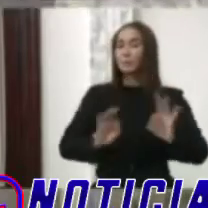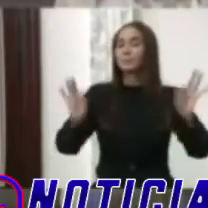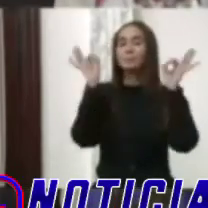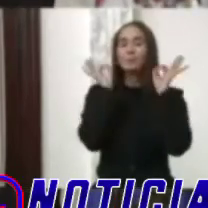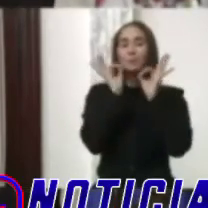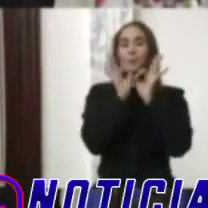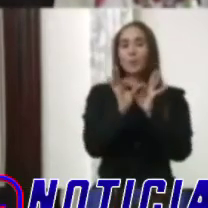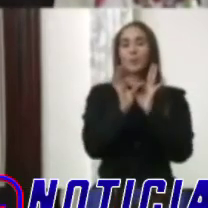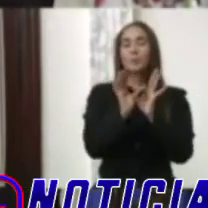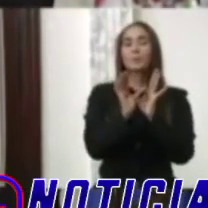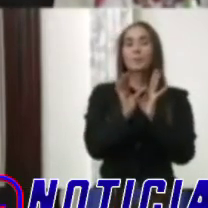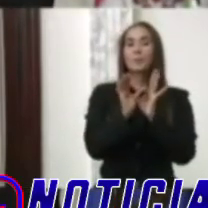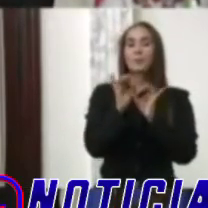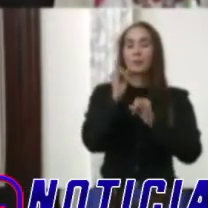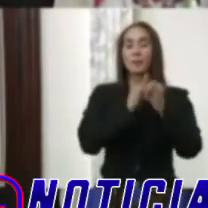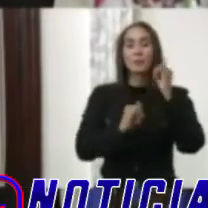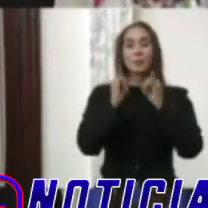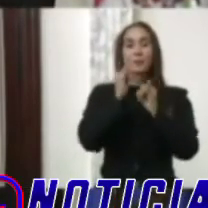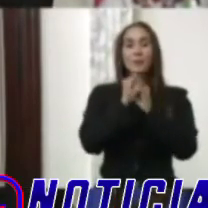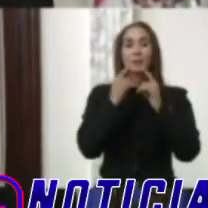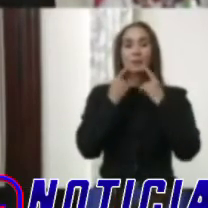Sociedad Interamericana de Prensa.